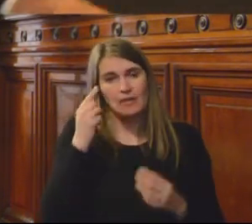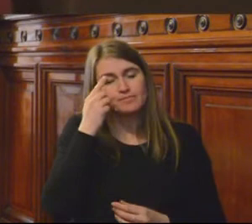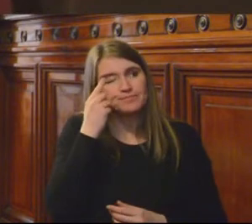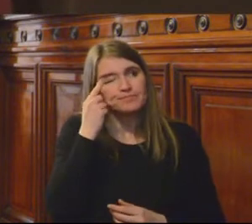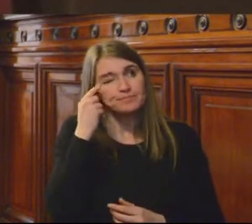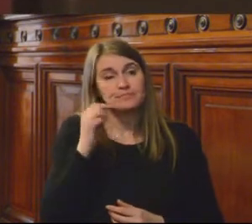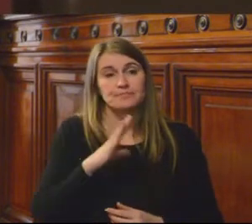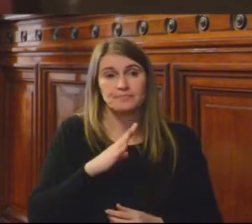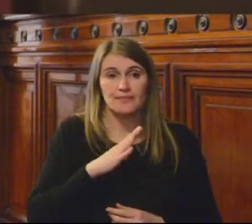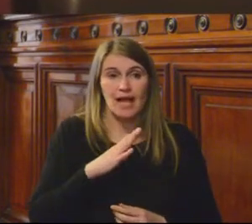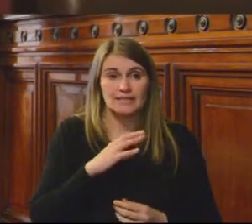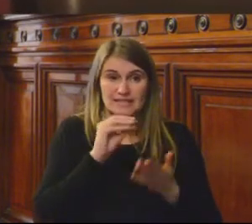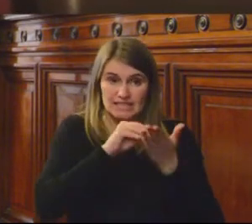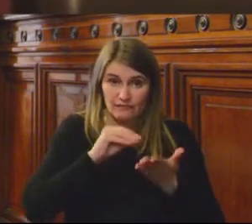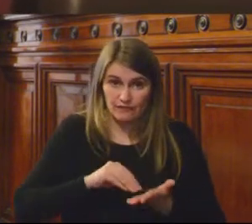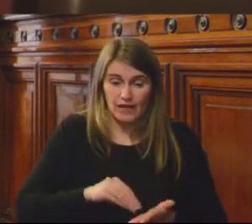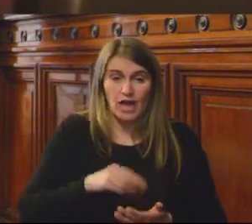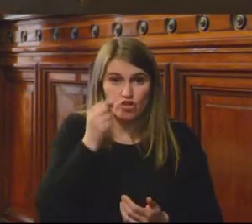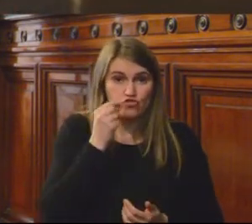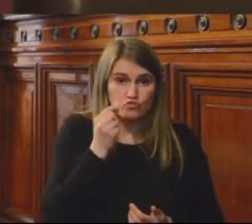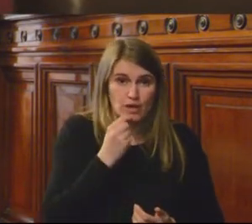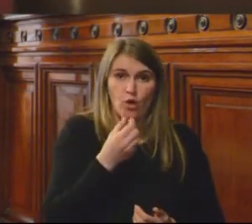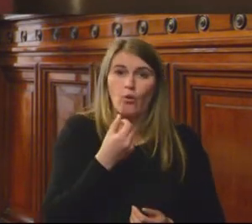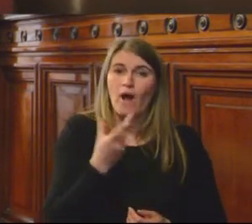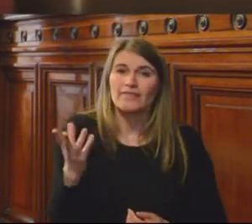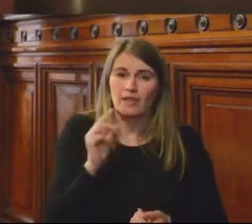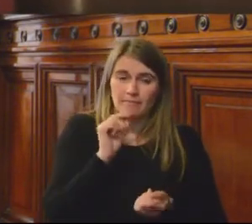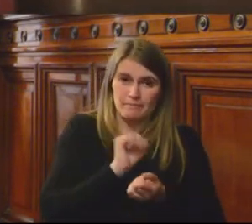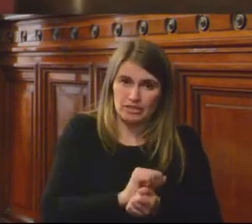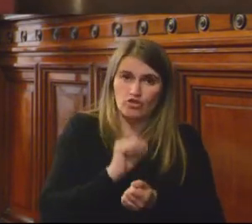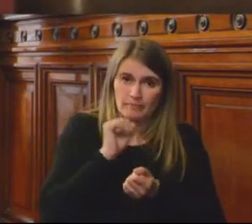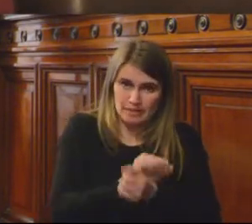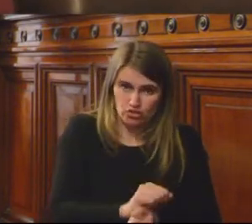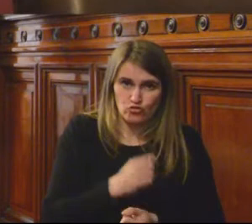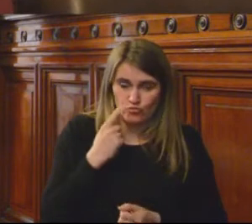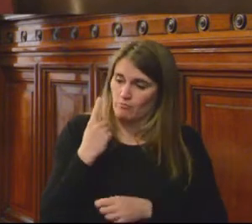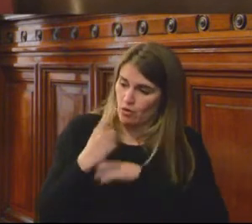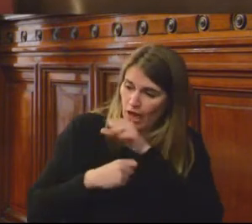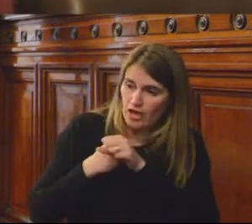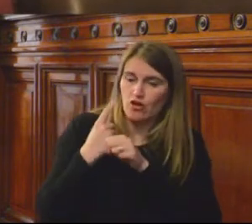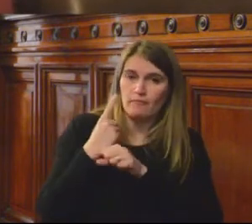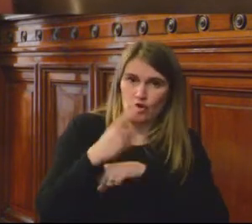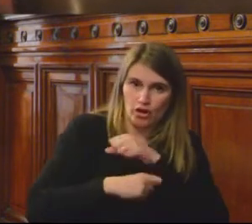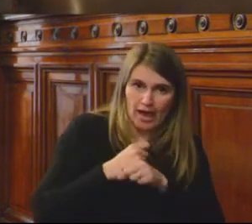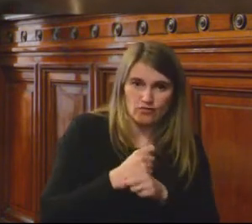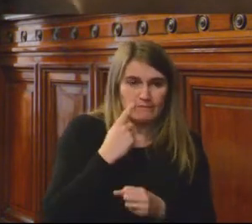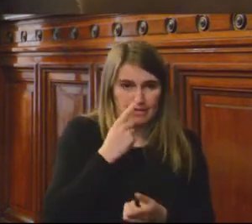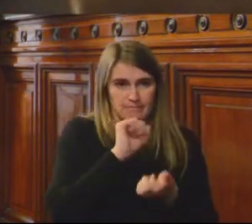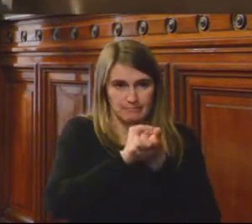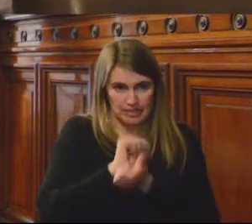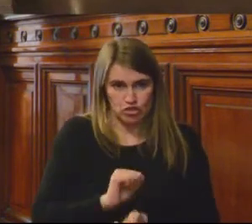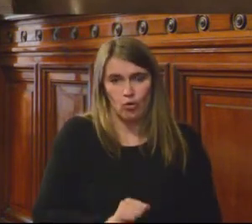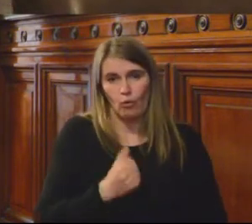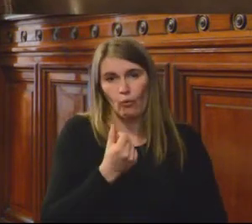nosotros tenemos aquí la cifra de la población privada de libertad año por año en establecimientos penitenciarios. Importante para responder a la